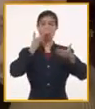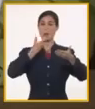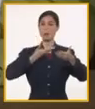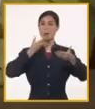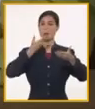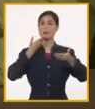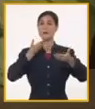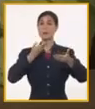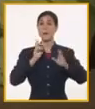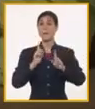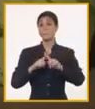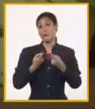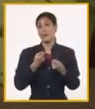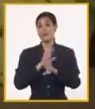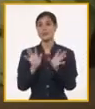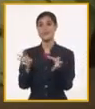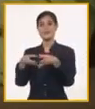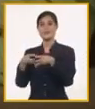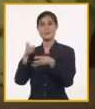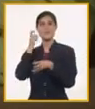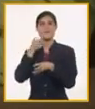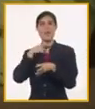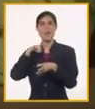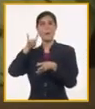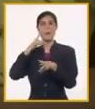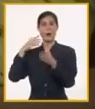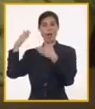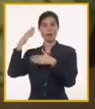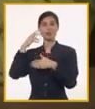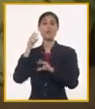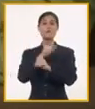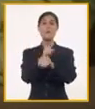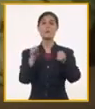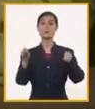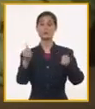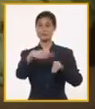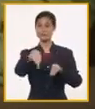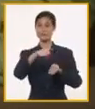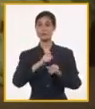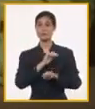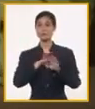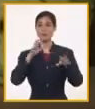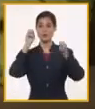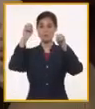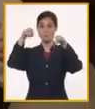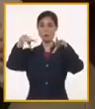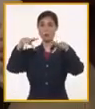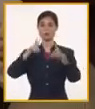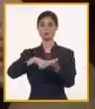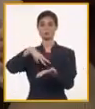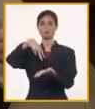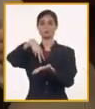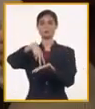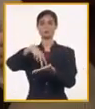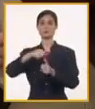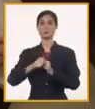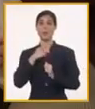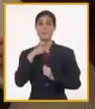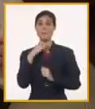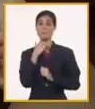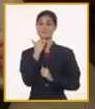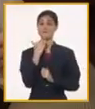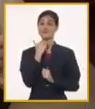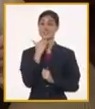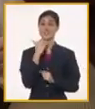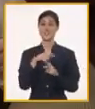FEU por eso. Bueno, pero cuando encienden las luces, había policías y gente